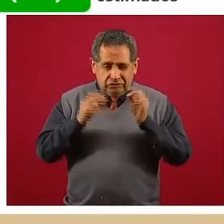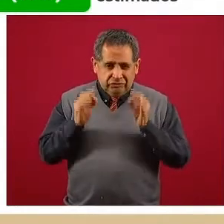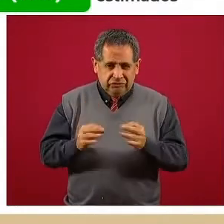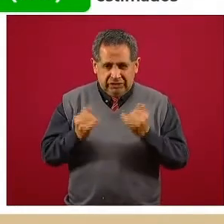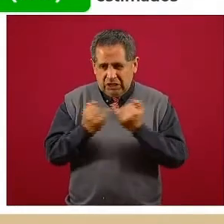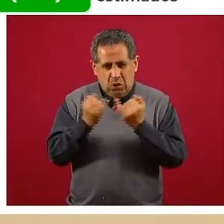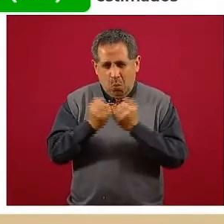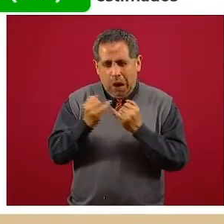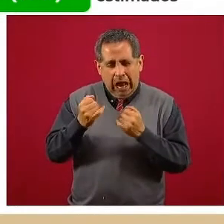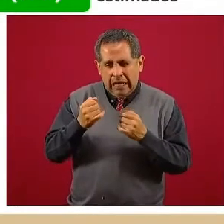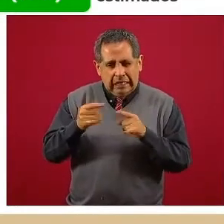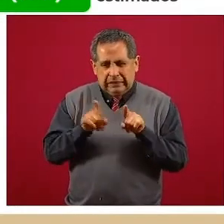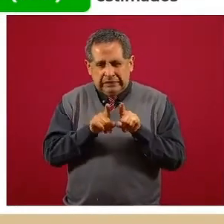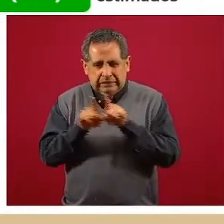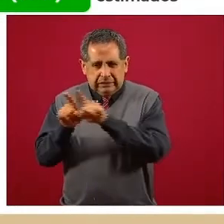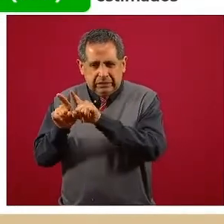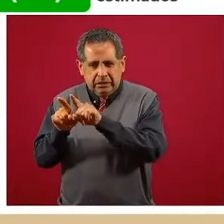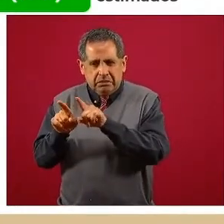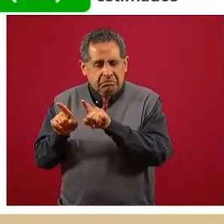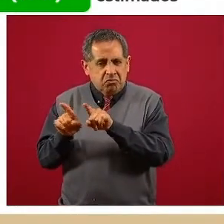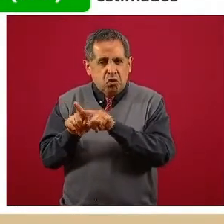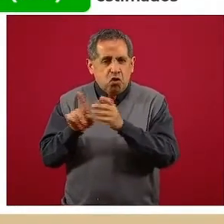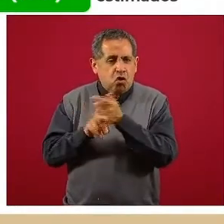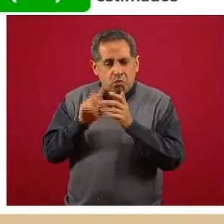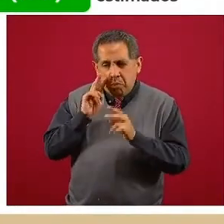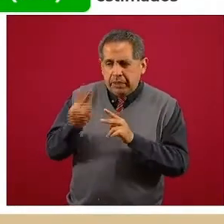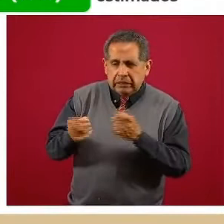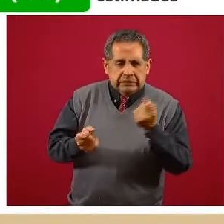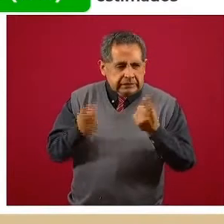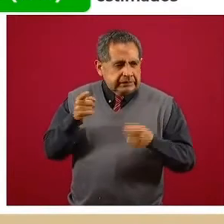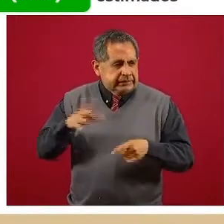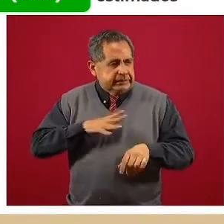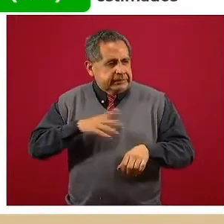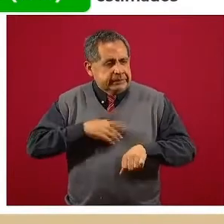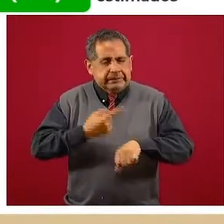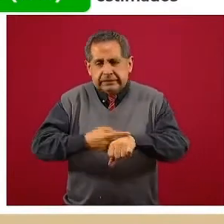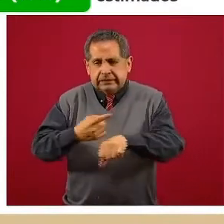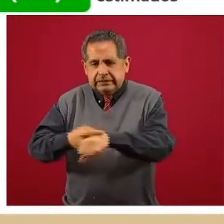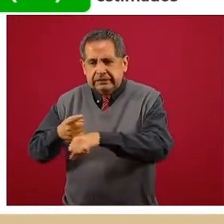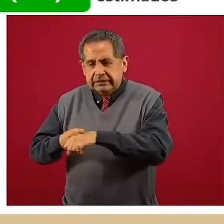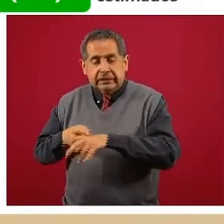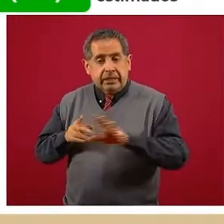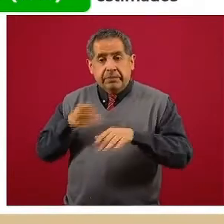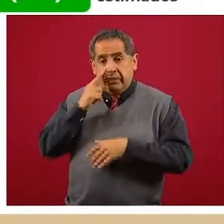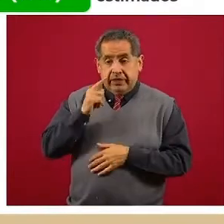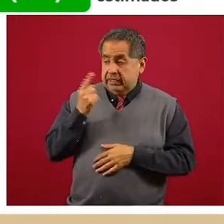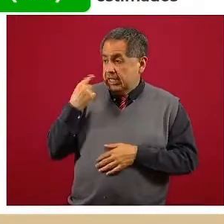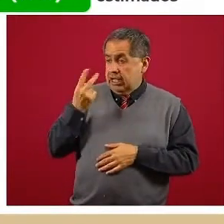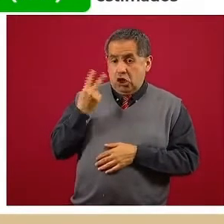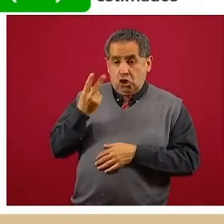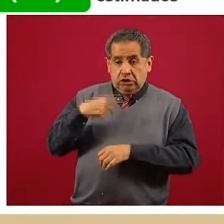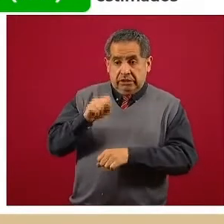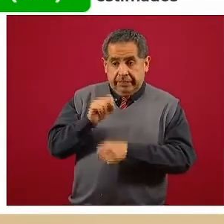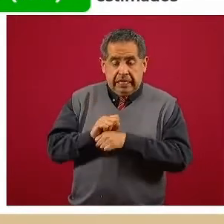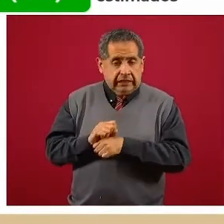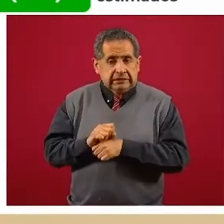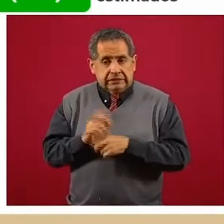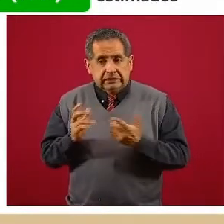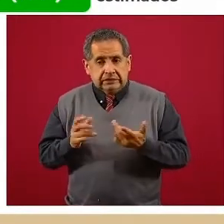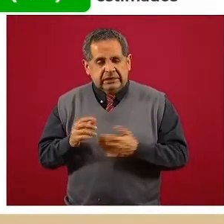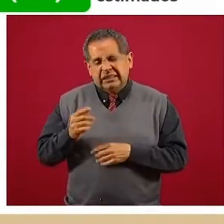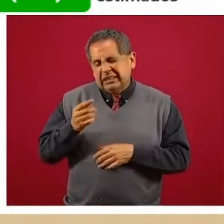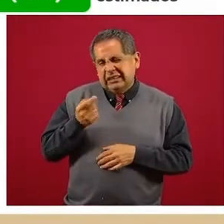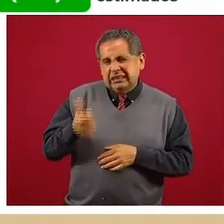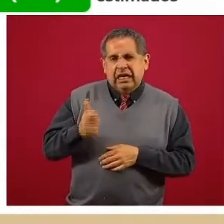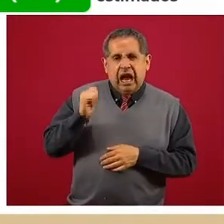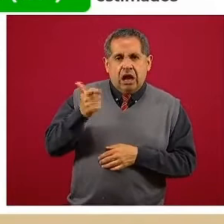par o pegada a la medida de cómo se han estado identificando los casos. Sin embargo, veamos que en las últimas 2 semanas, más allá del descenso que